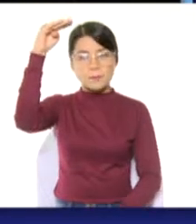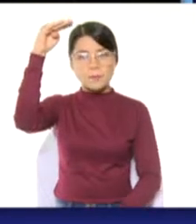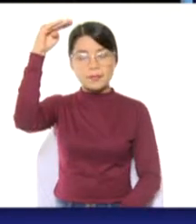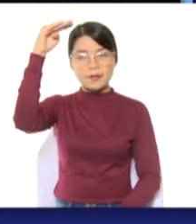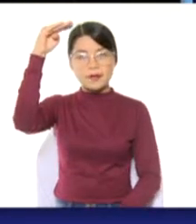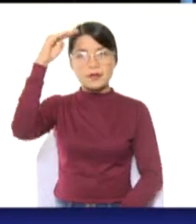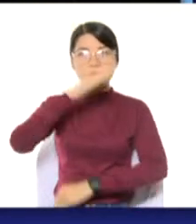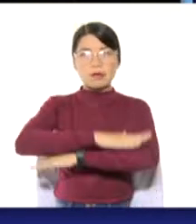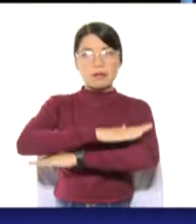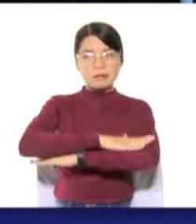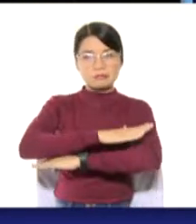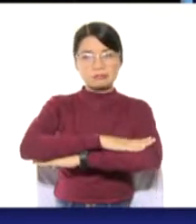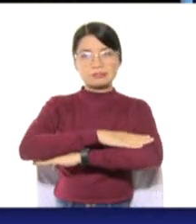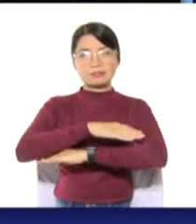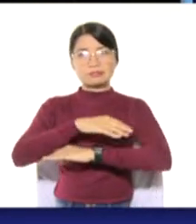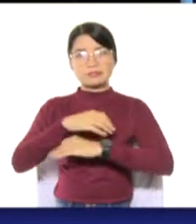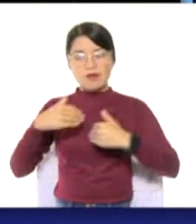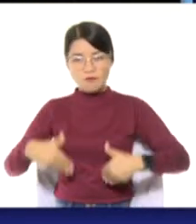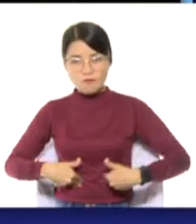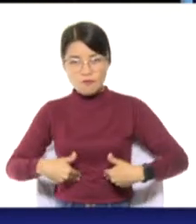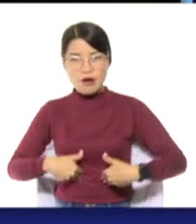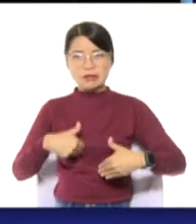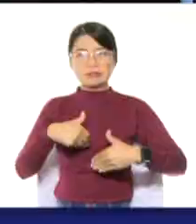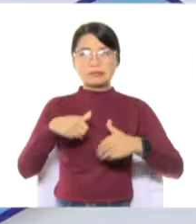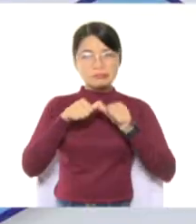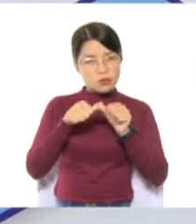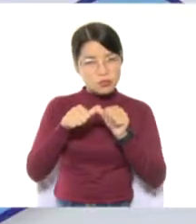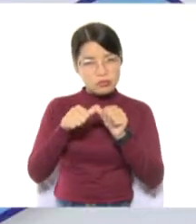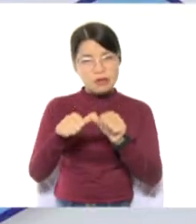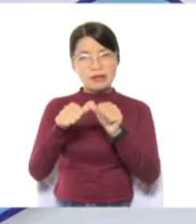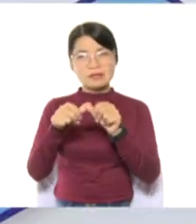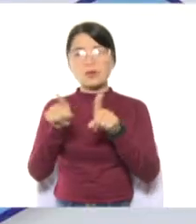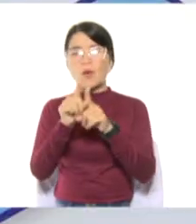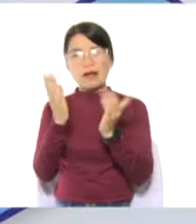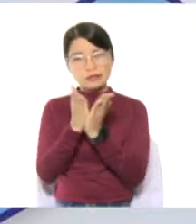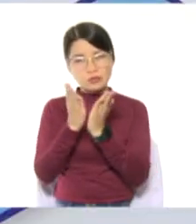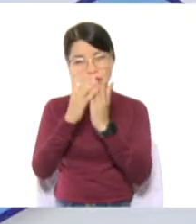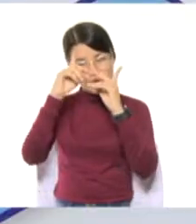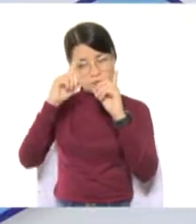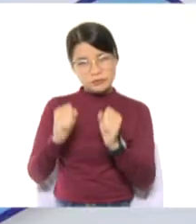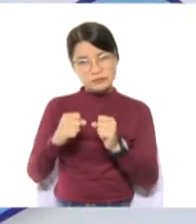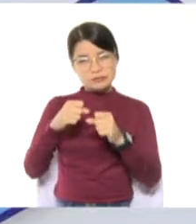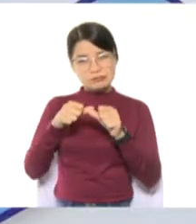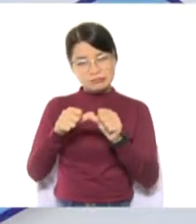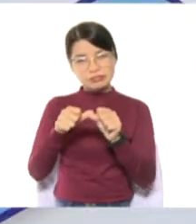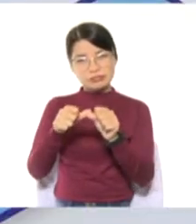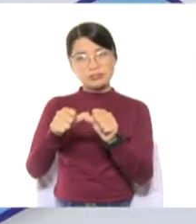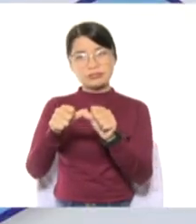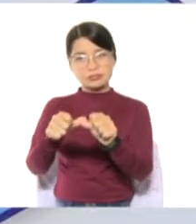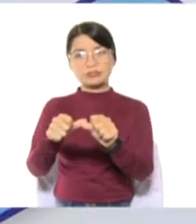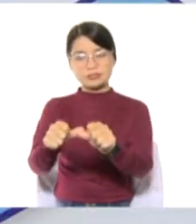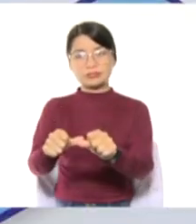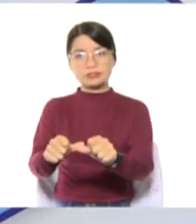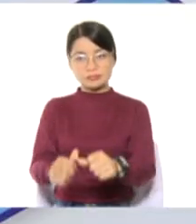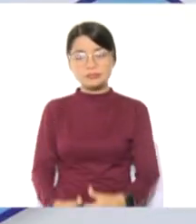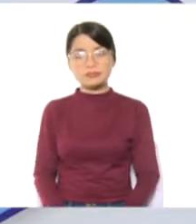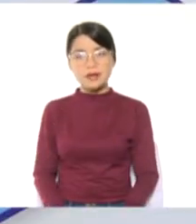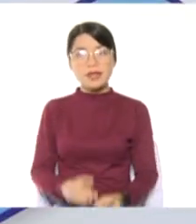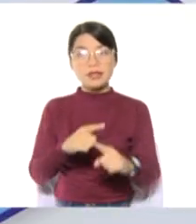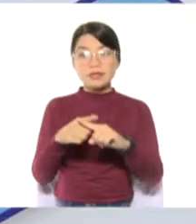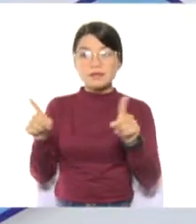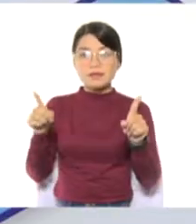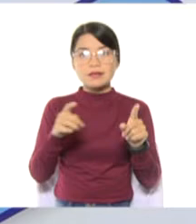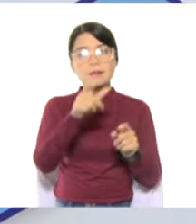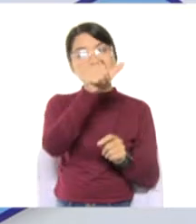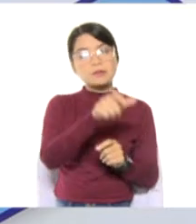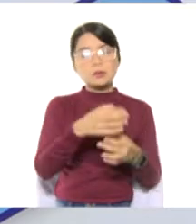disciplina y de dedicación. Eso hace tan diferente a una persona que practica un deporte y a un deportista de alto